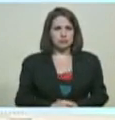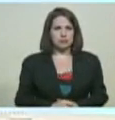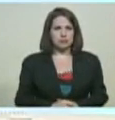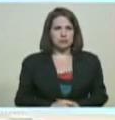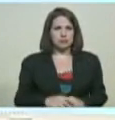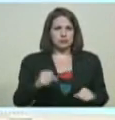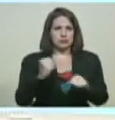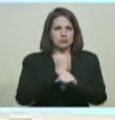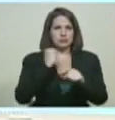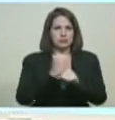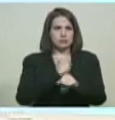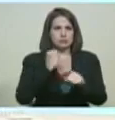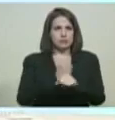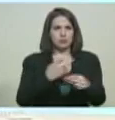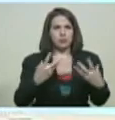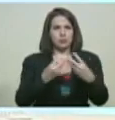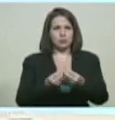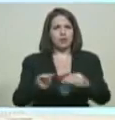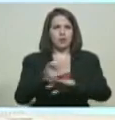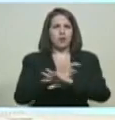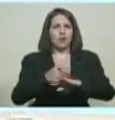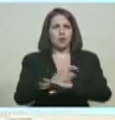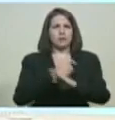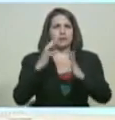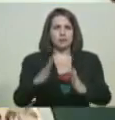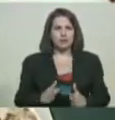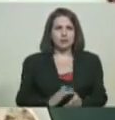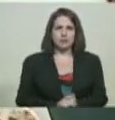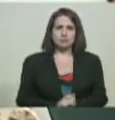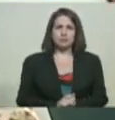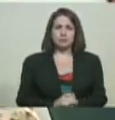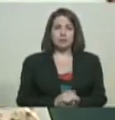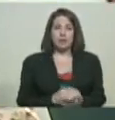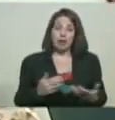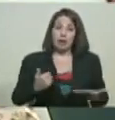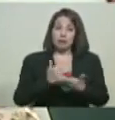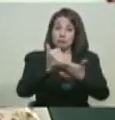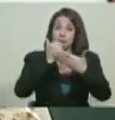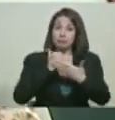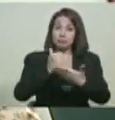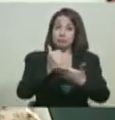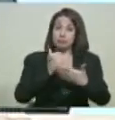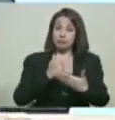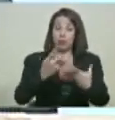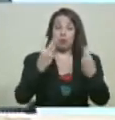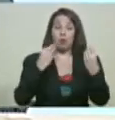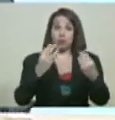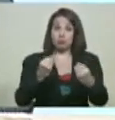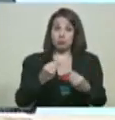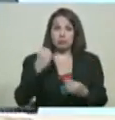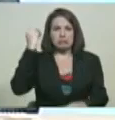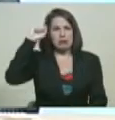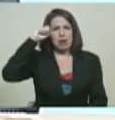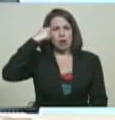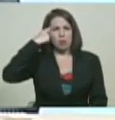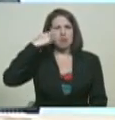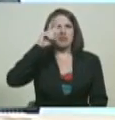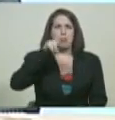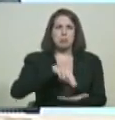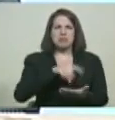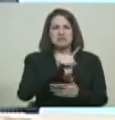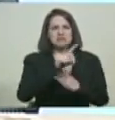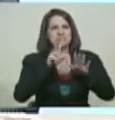gobierno es mucho lo que ha ayudado recuerden ustedes aquellas jornadas maravillosas del año 2016